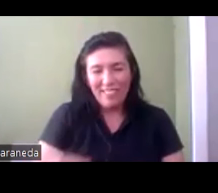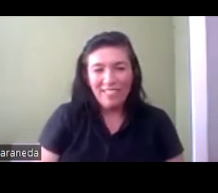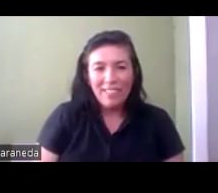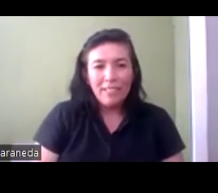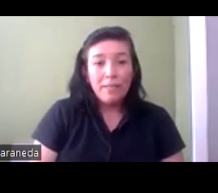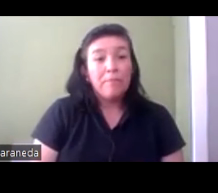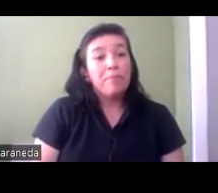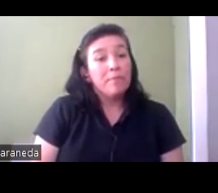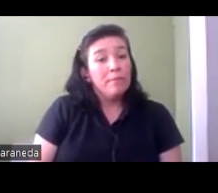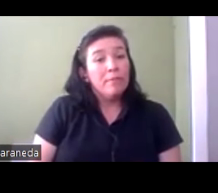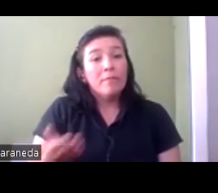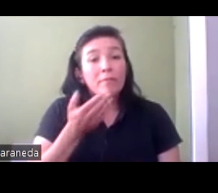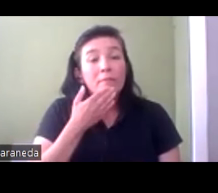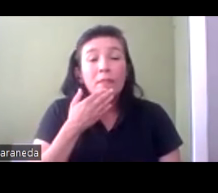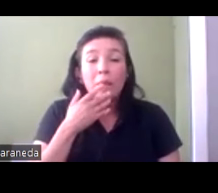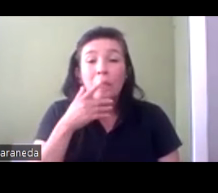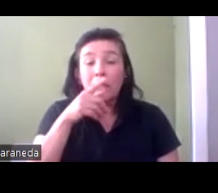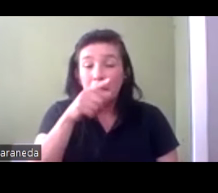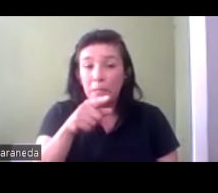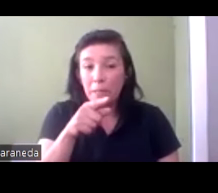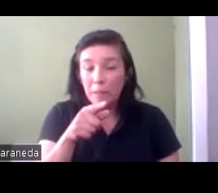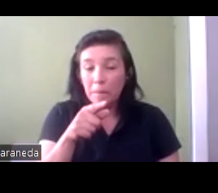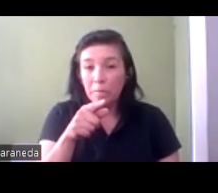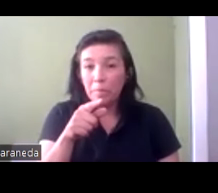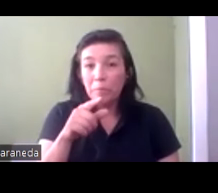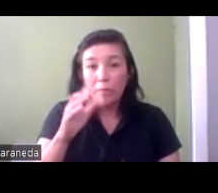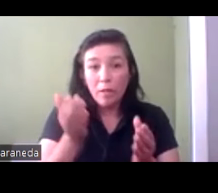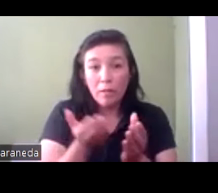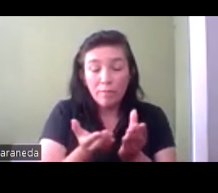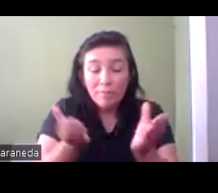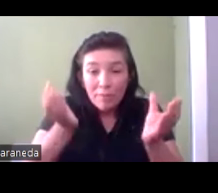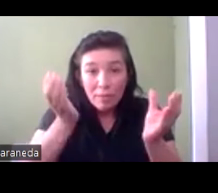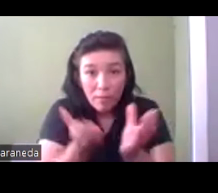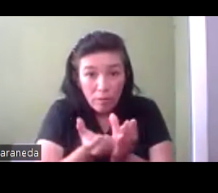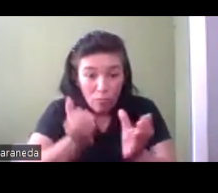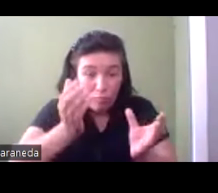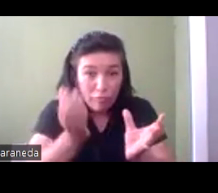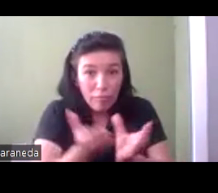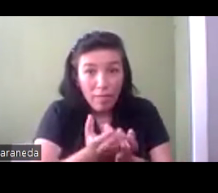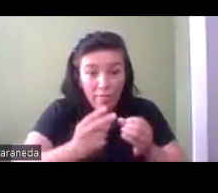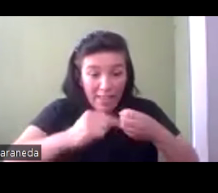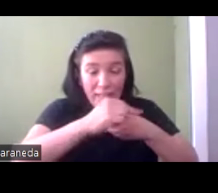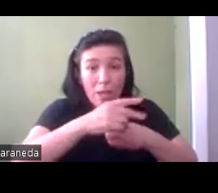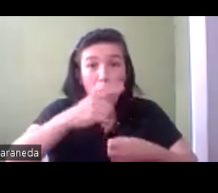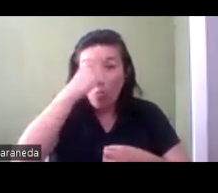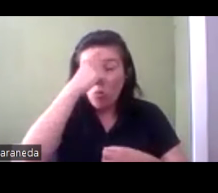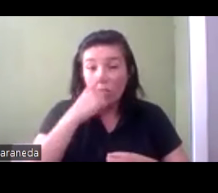Por otra parte, dentro del conjunto de la colección cerámica de Higuita del museo, podemos encontrar vasijas que presentan